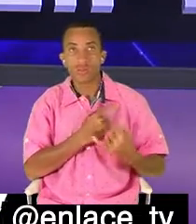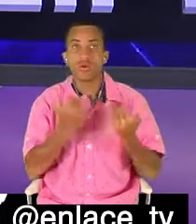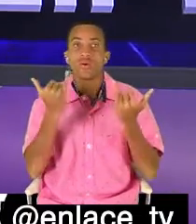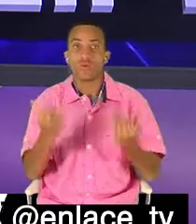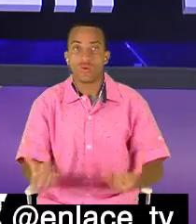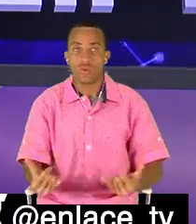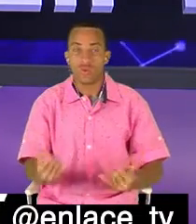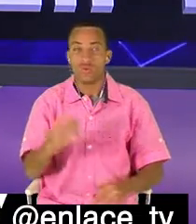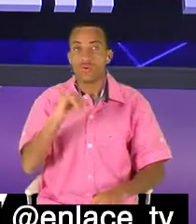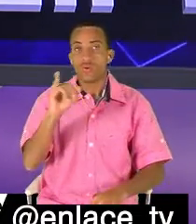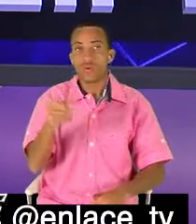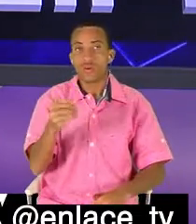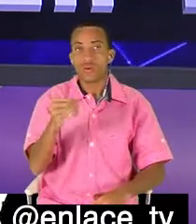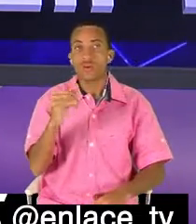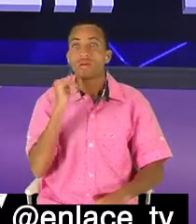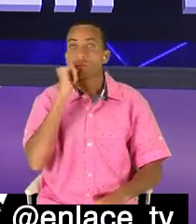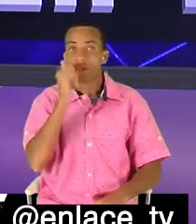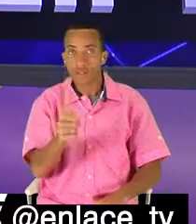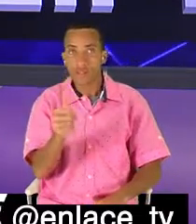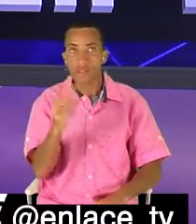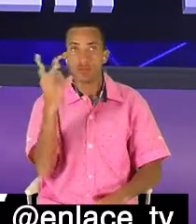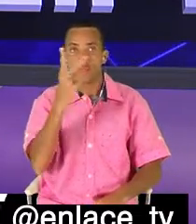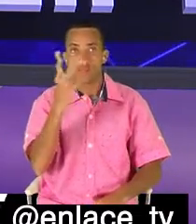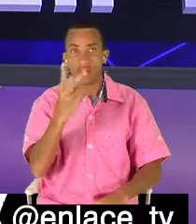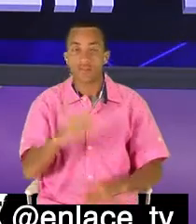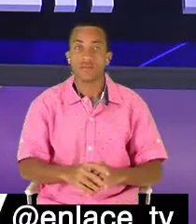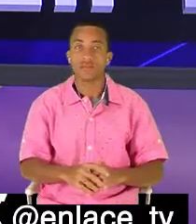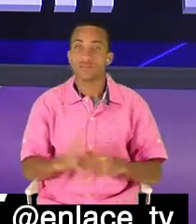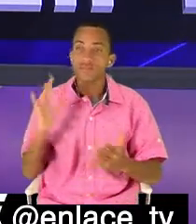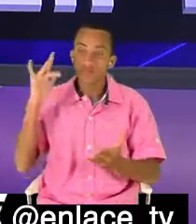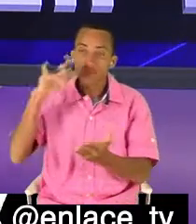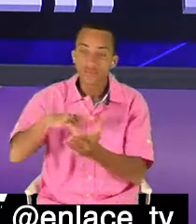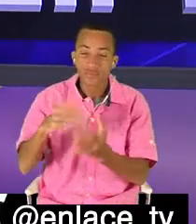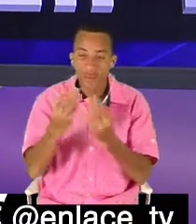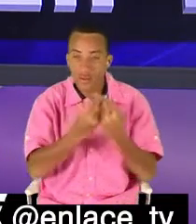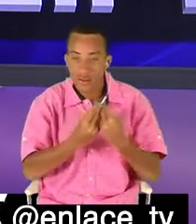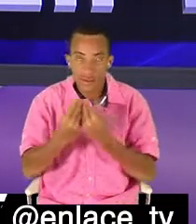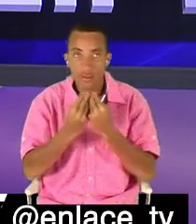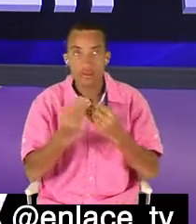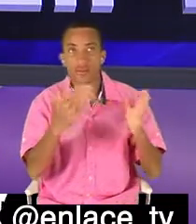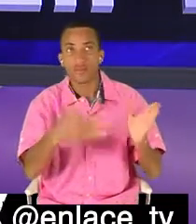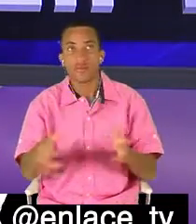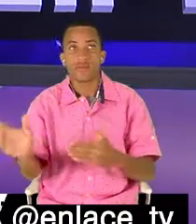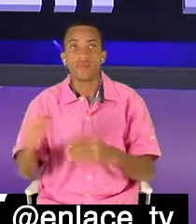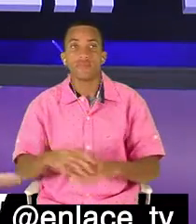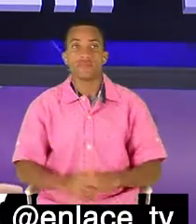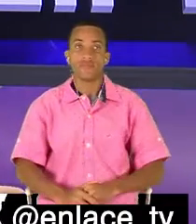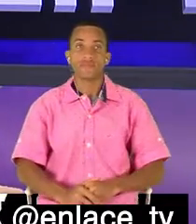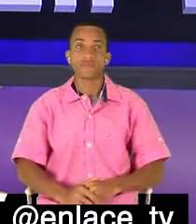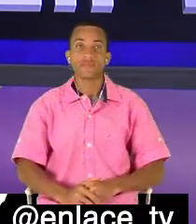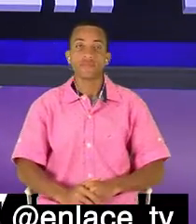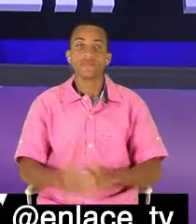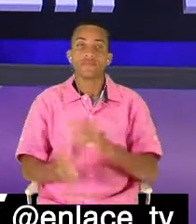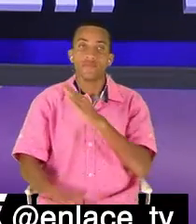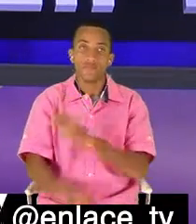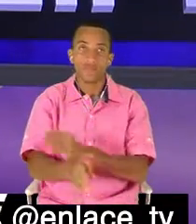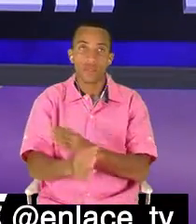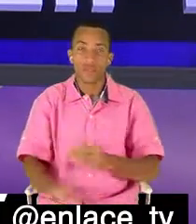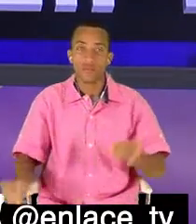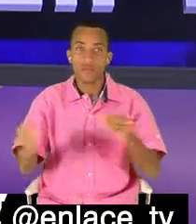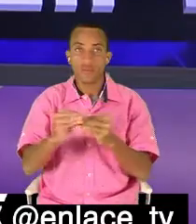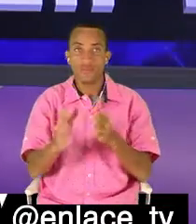mañana viernes 2 y 3 de junio, con presencia del Consejo Nacional de Planeación. Y seguimos llevando a nuestra